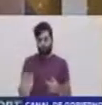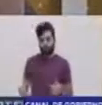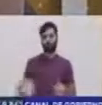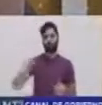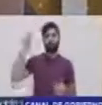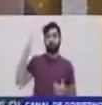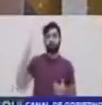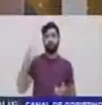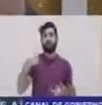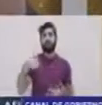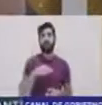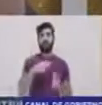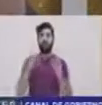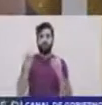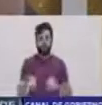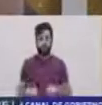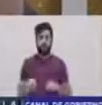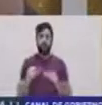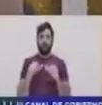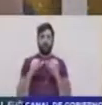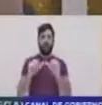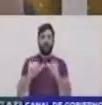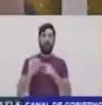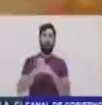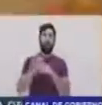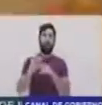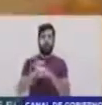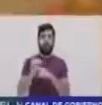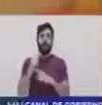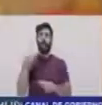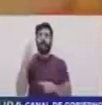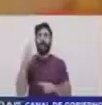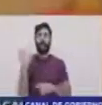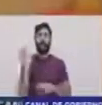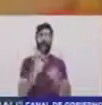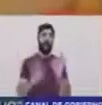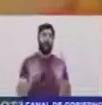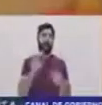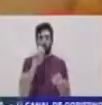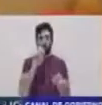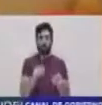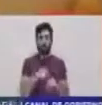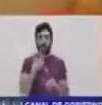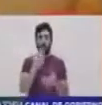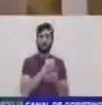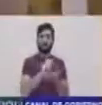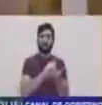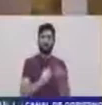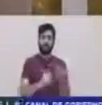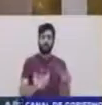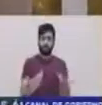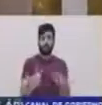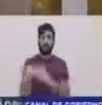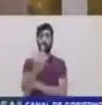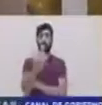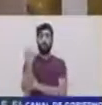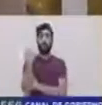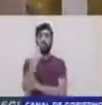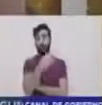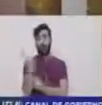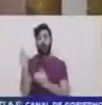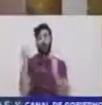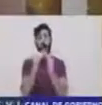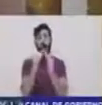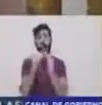grandes, más chiquitas. Entonces es algo que podemos ir practicando tanto de manera oral como de manera escrita. Y es